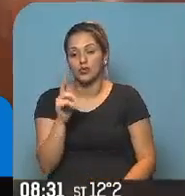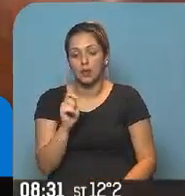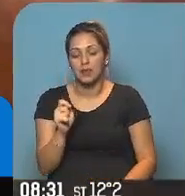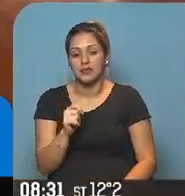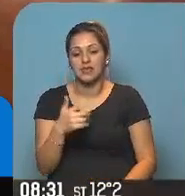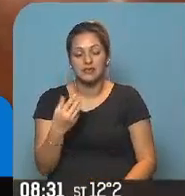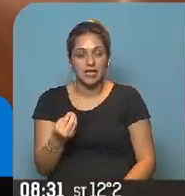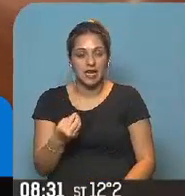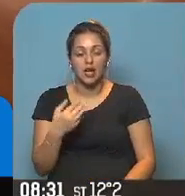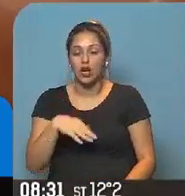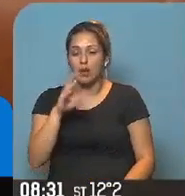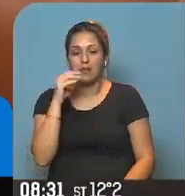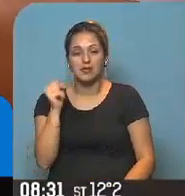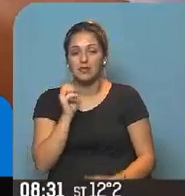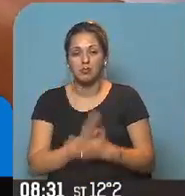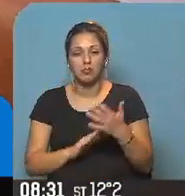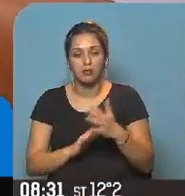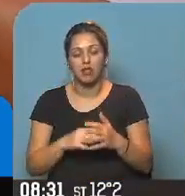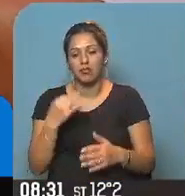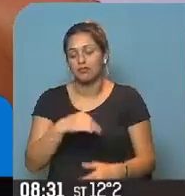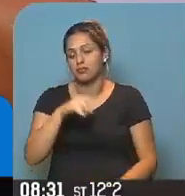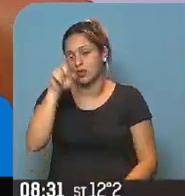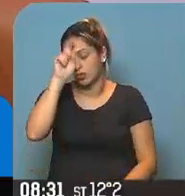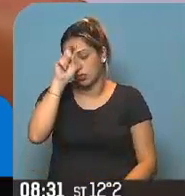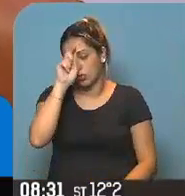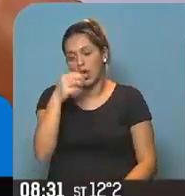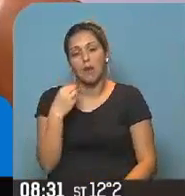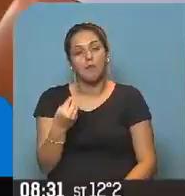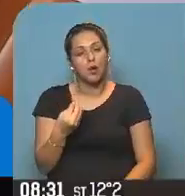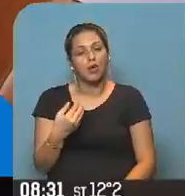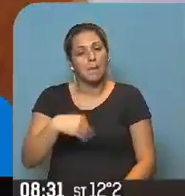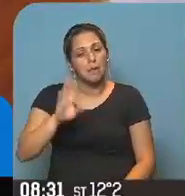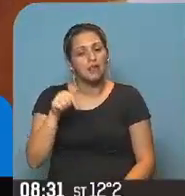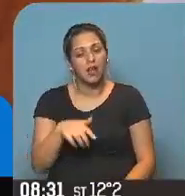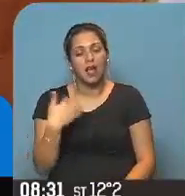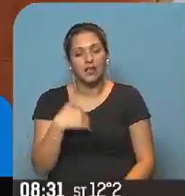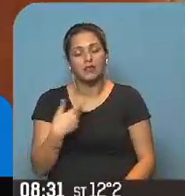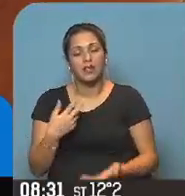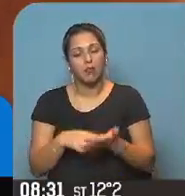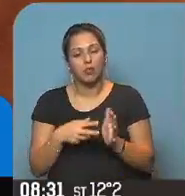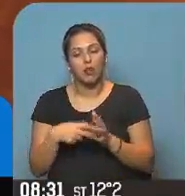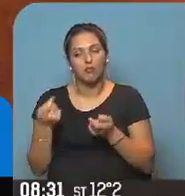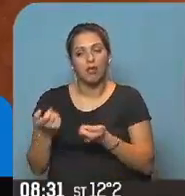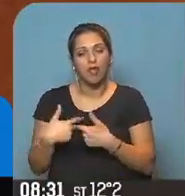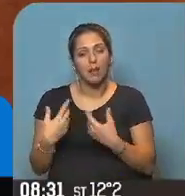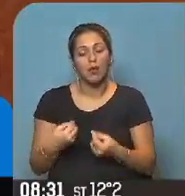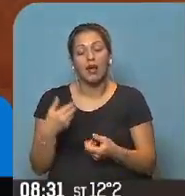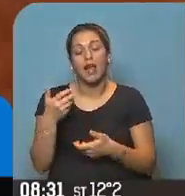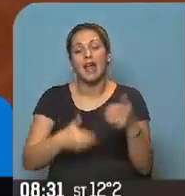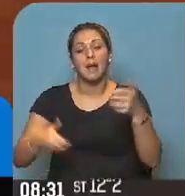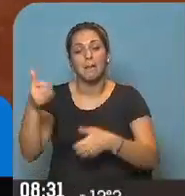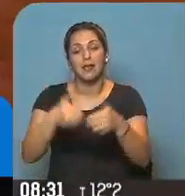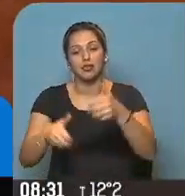el efecto fundamental... Bueno, fue Turquía. ¿Por qué afecta tanto a la República Argentina? Porque los inversores en Estados